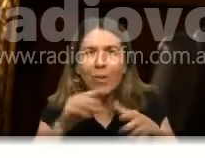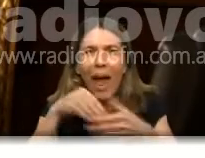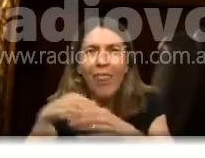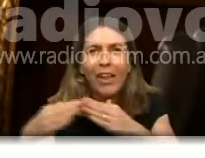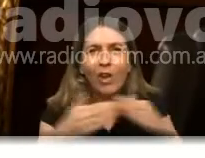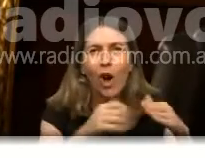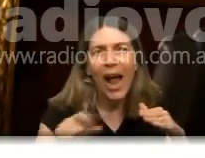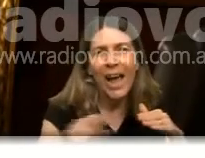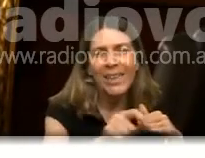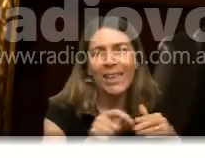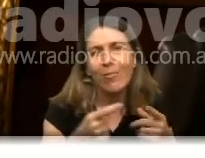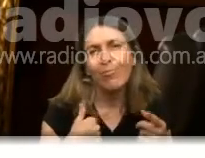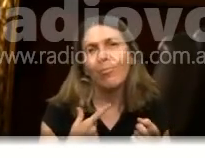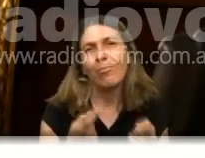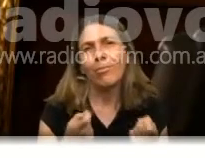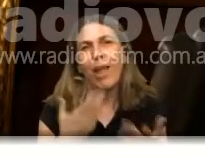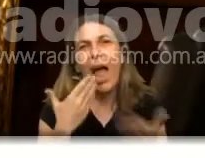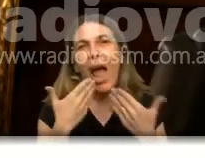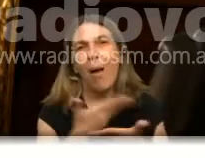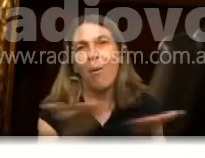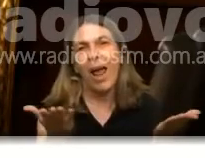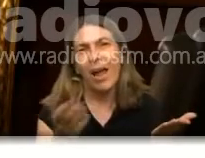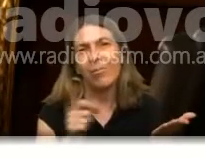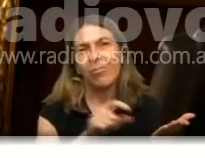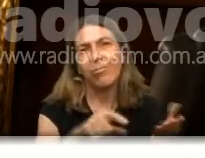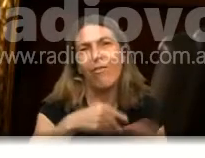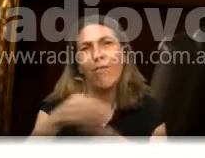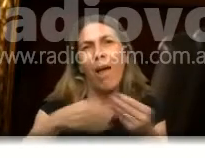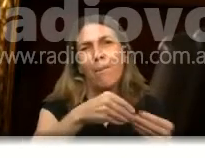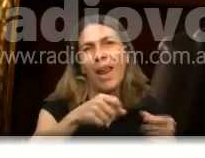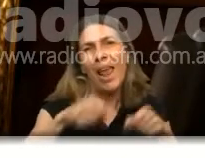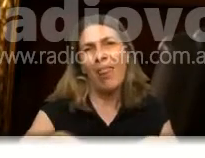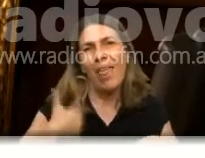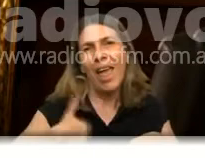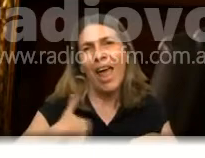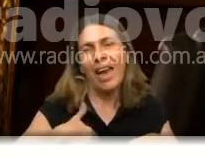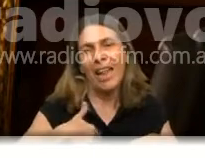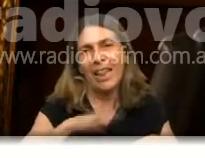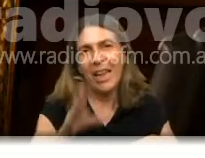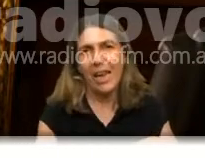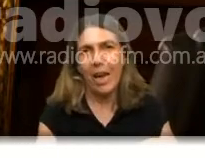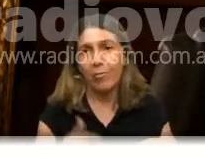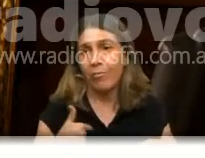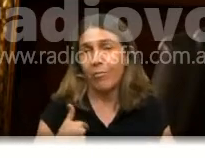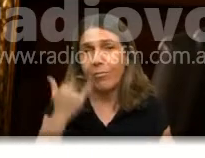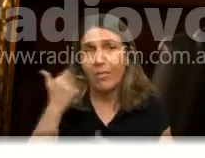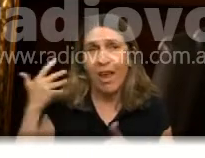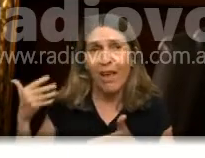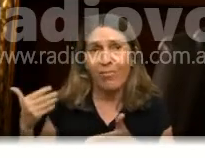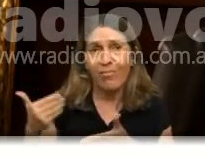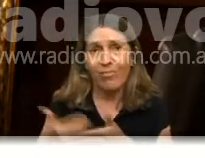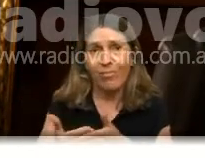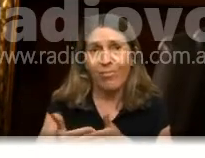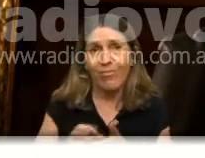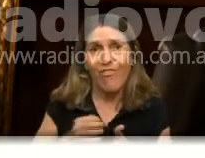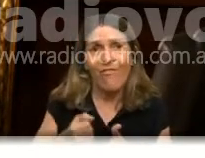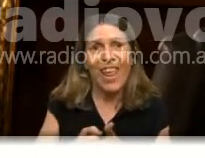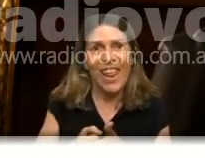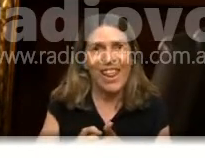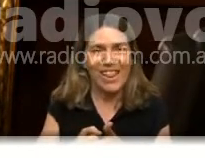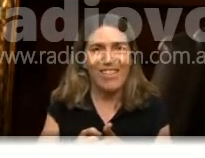hablarles a las familias de nuestra querida patria llegamos al final de un año difícil